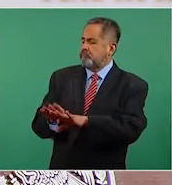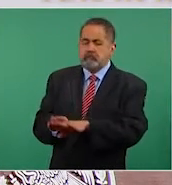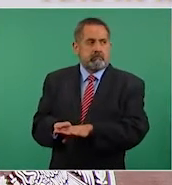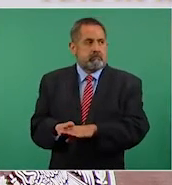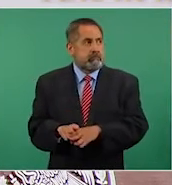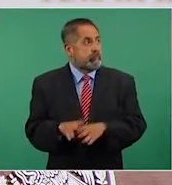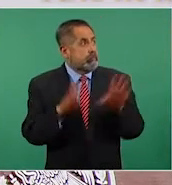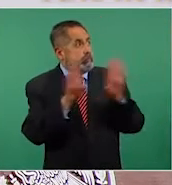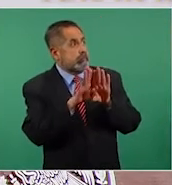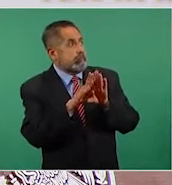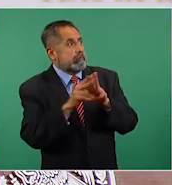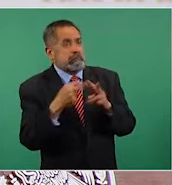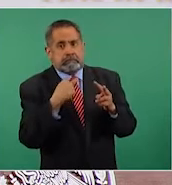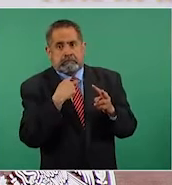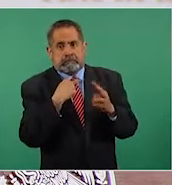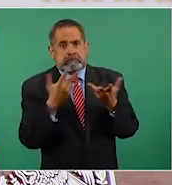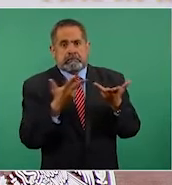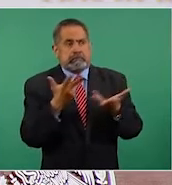extranjero.